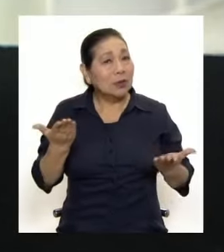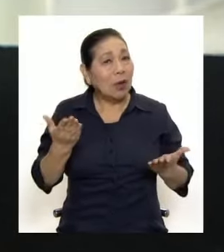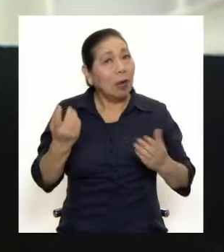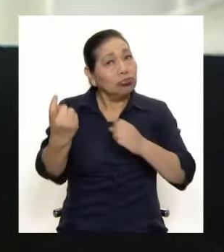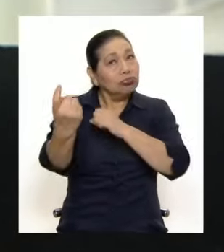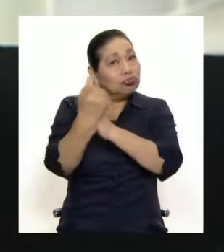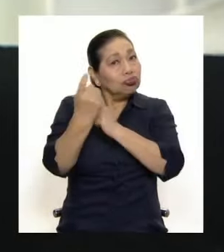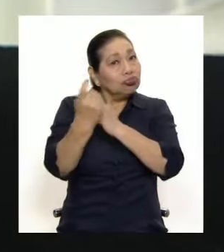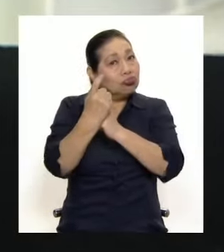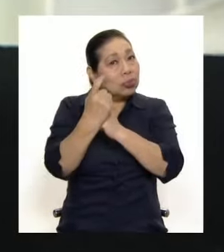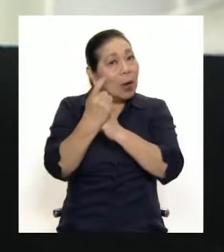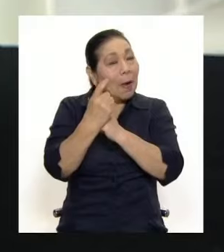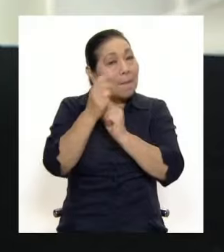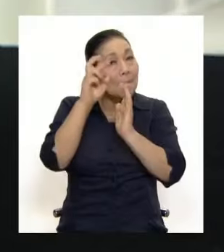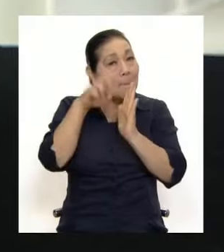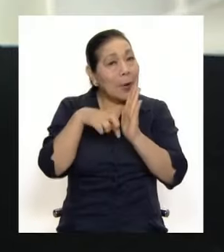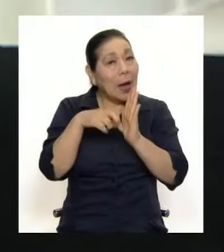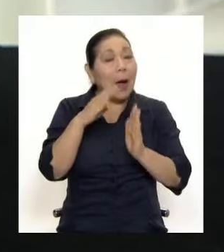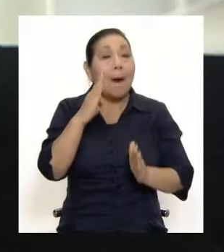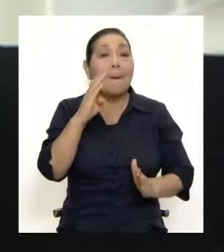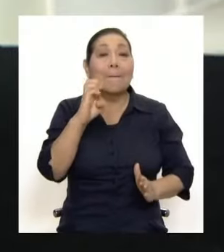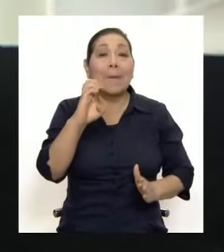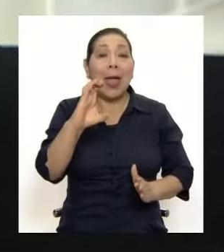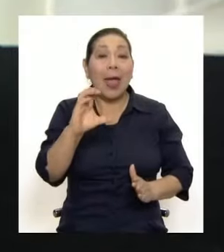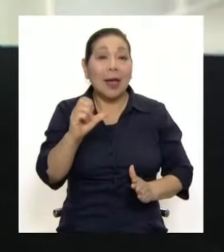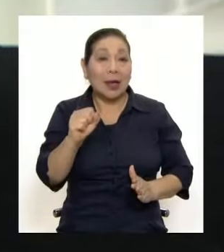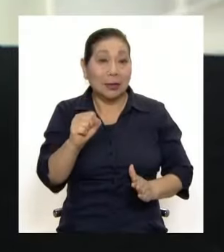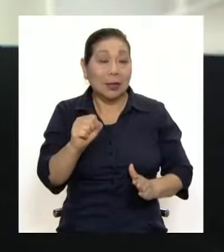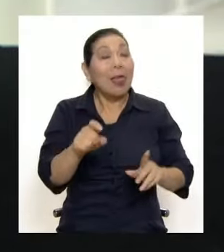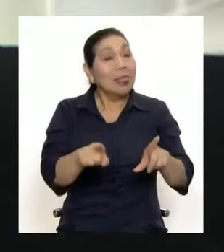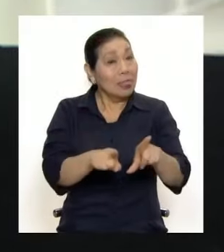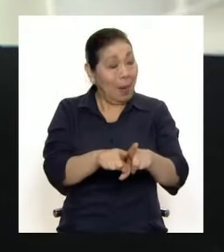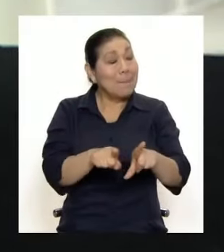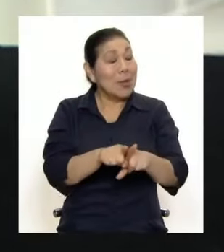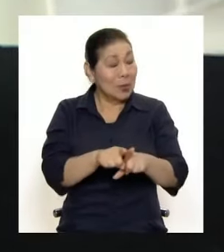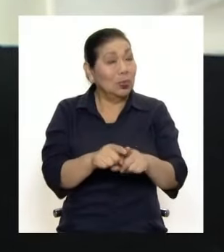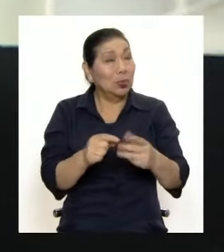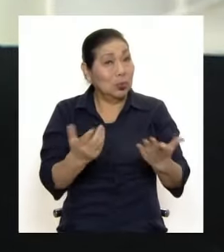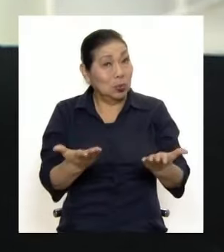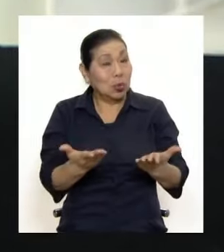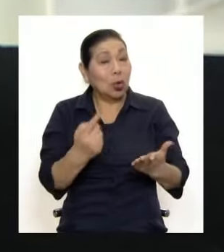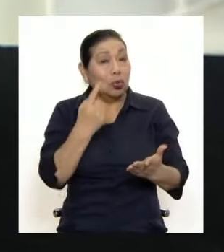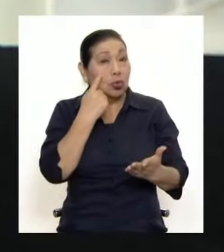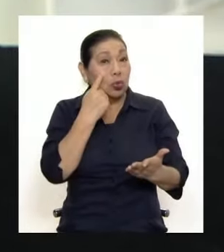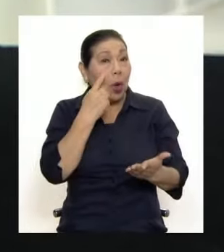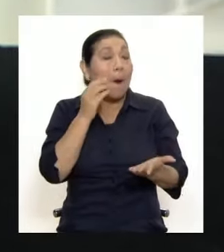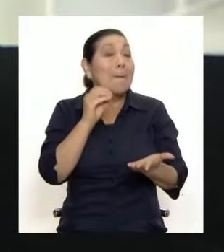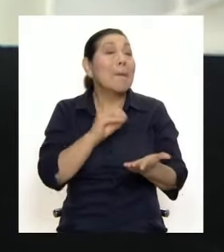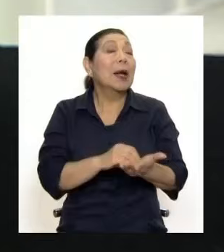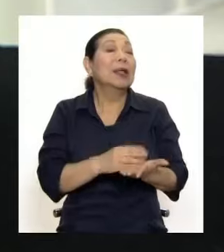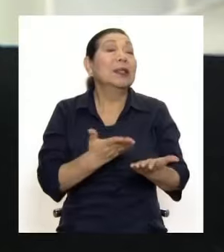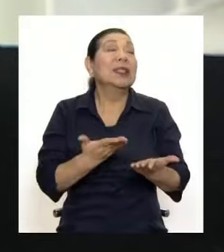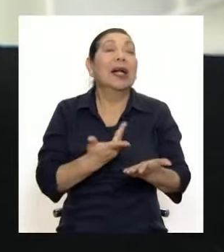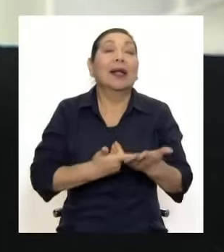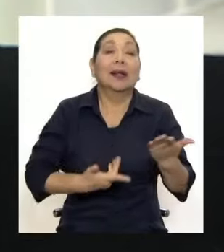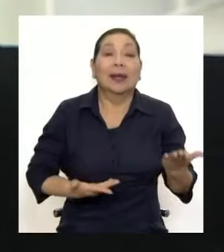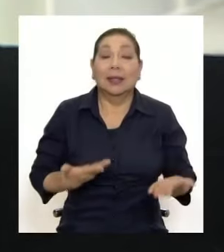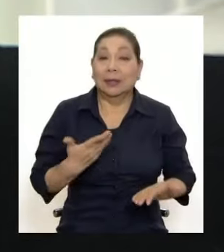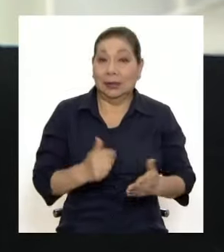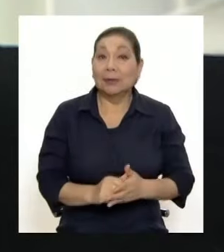capacitación a través de los programas de de becas y están también conociendo más no de lo que